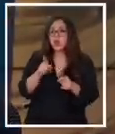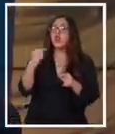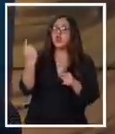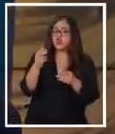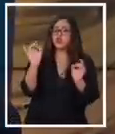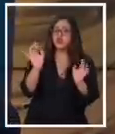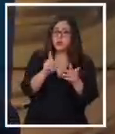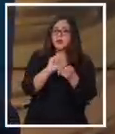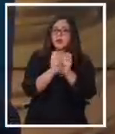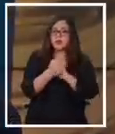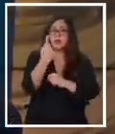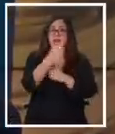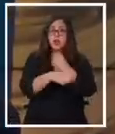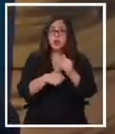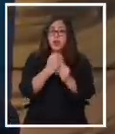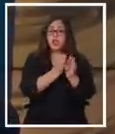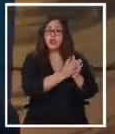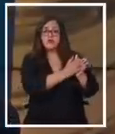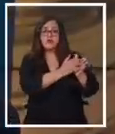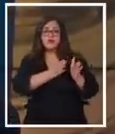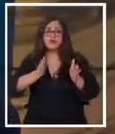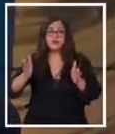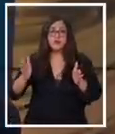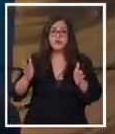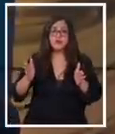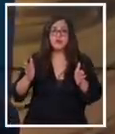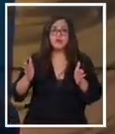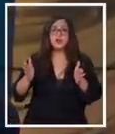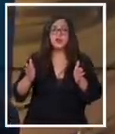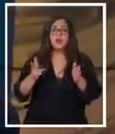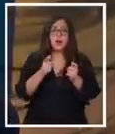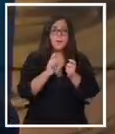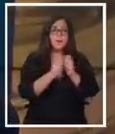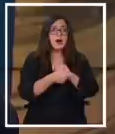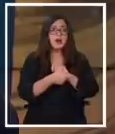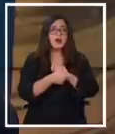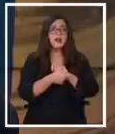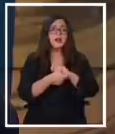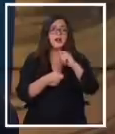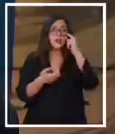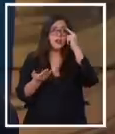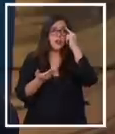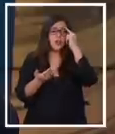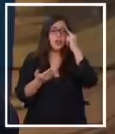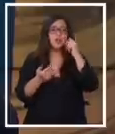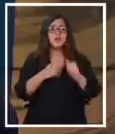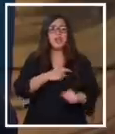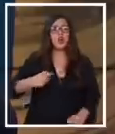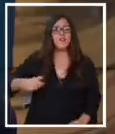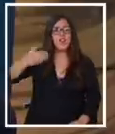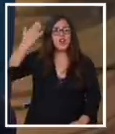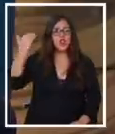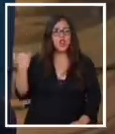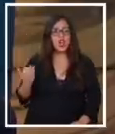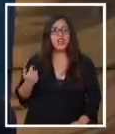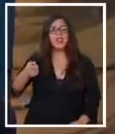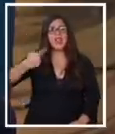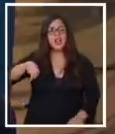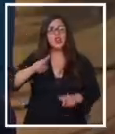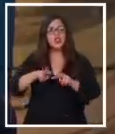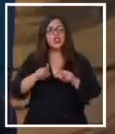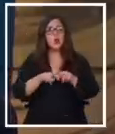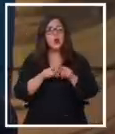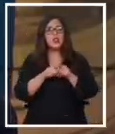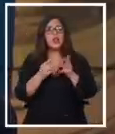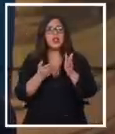estamos reajustando en un año en un año lo que en la administración anterior se había ajustado de manera